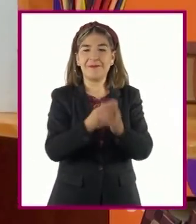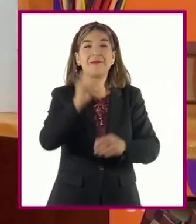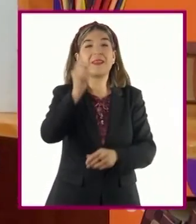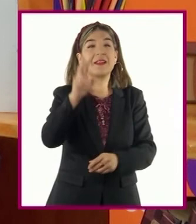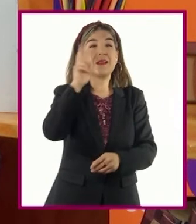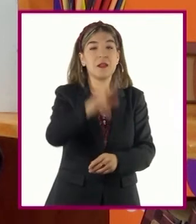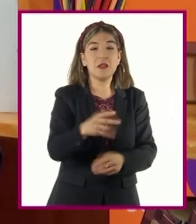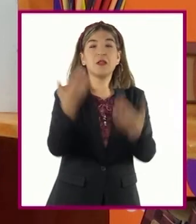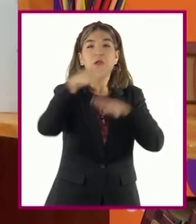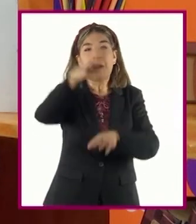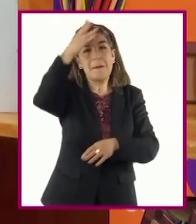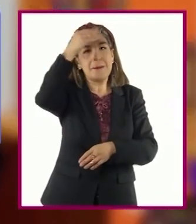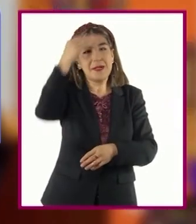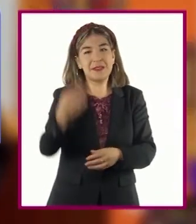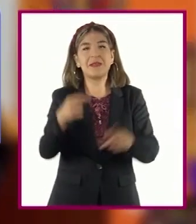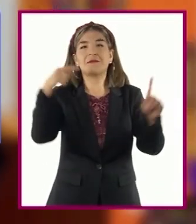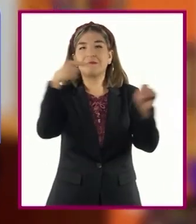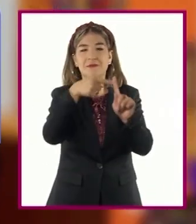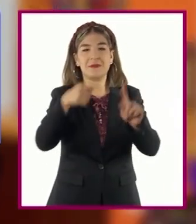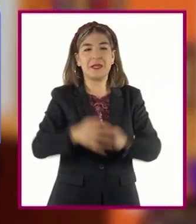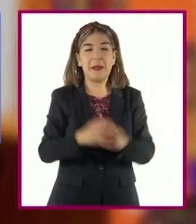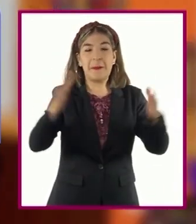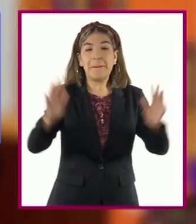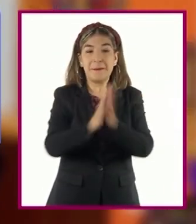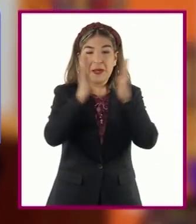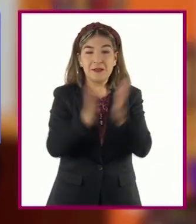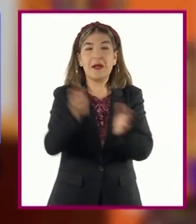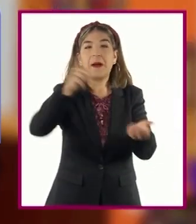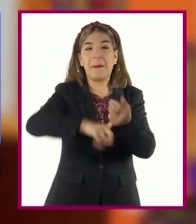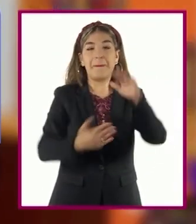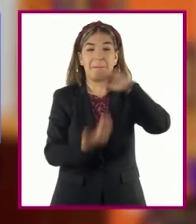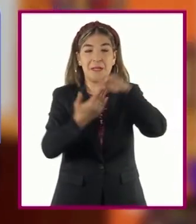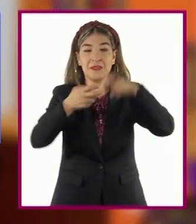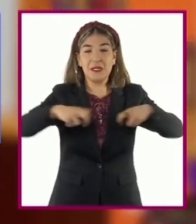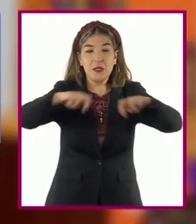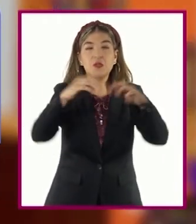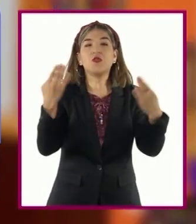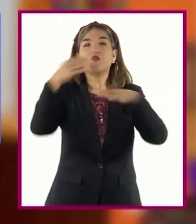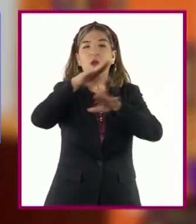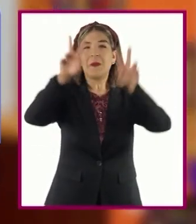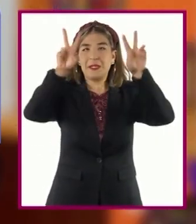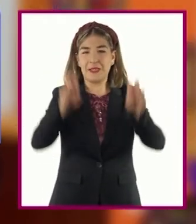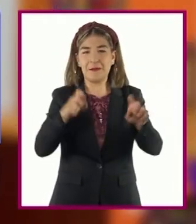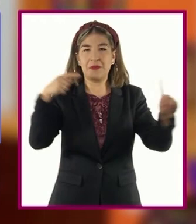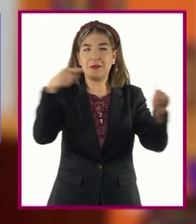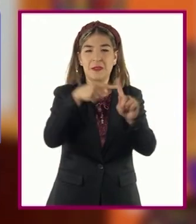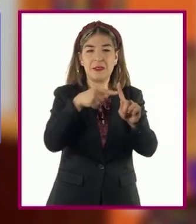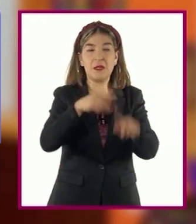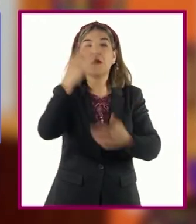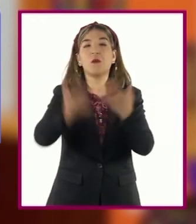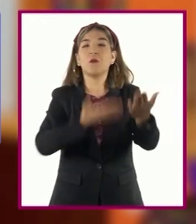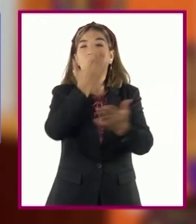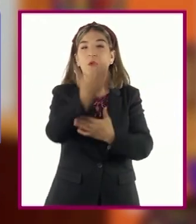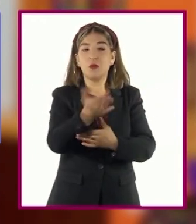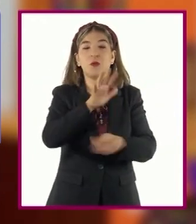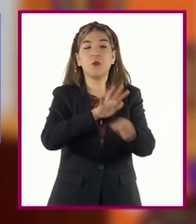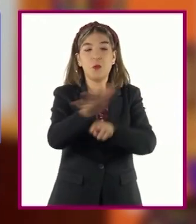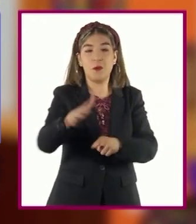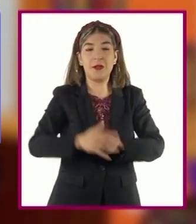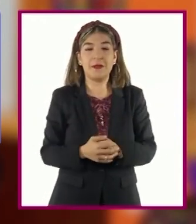que vimos el aprendizaje esperado. Participa en una mesa redonda sobre un tema específico y nuestro propósito